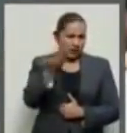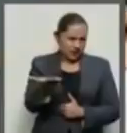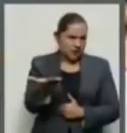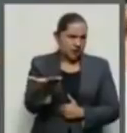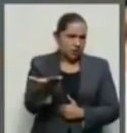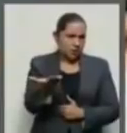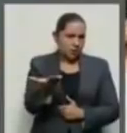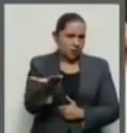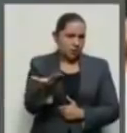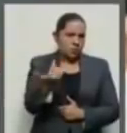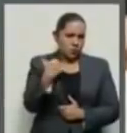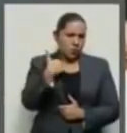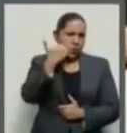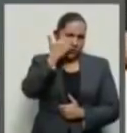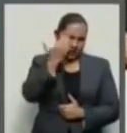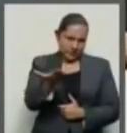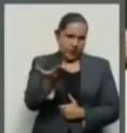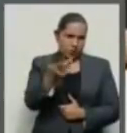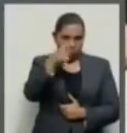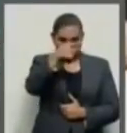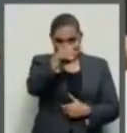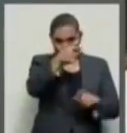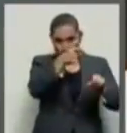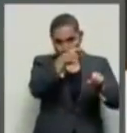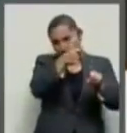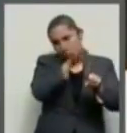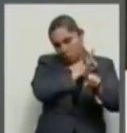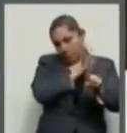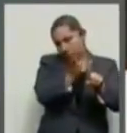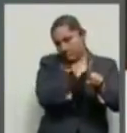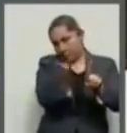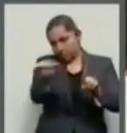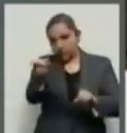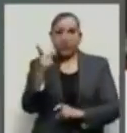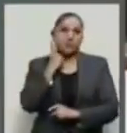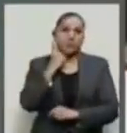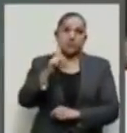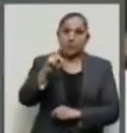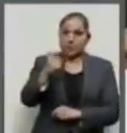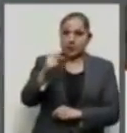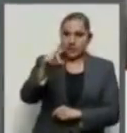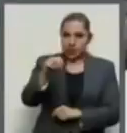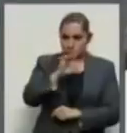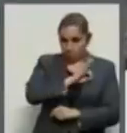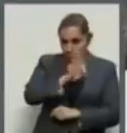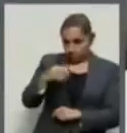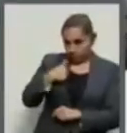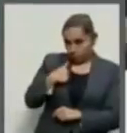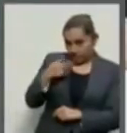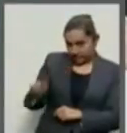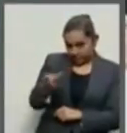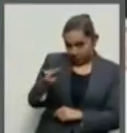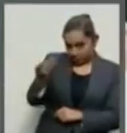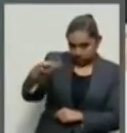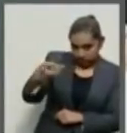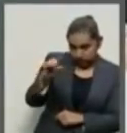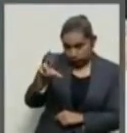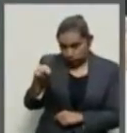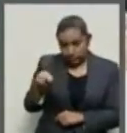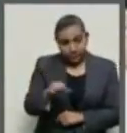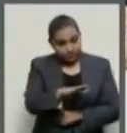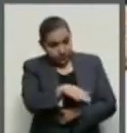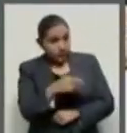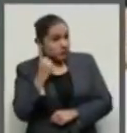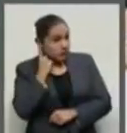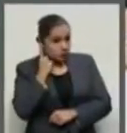Quisiera, por su conducto, preguntarle al diputado Delgado si me acepta una pregunta. Diputado Mario Delgado, ¿acepta